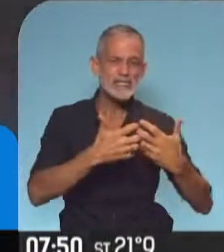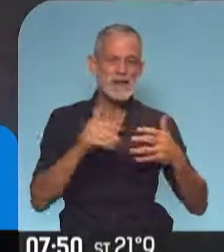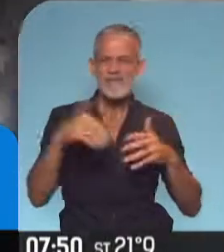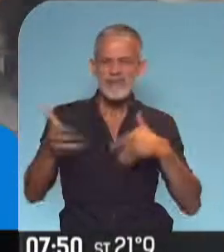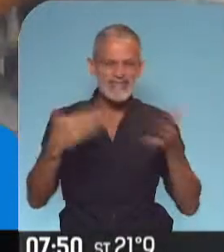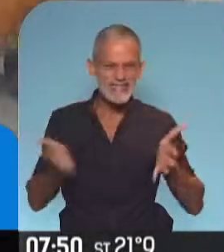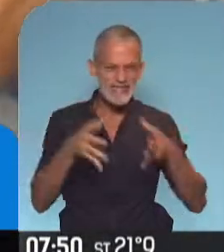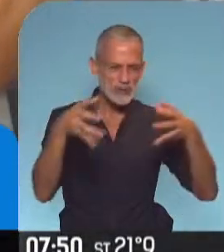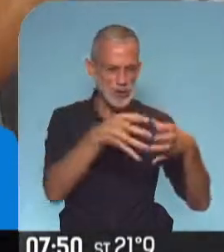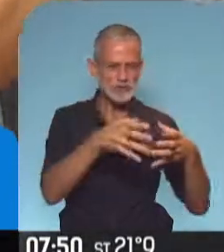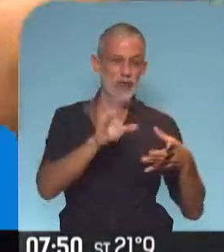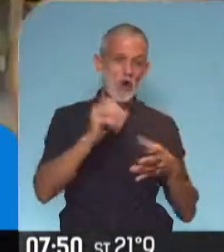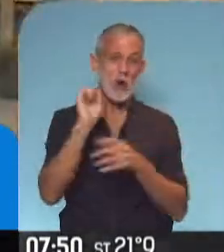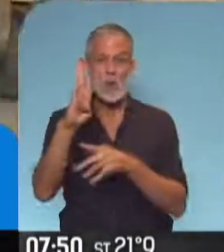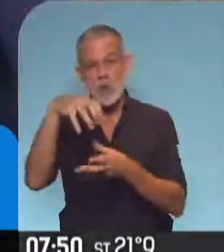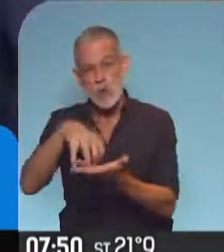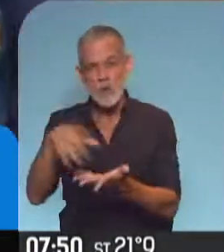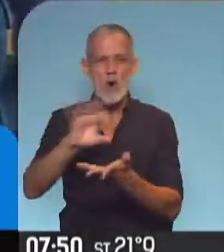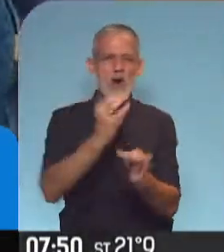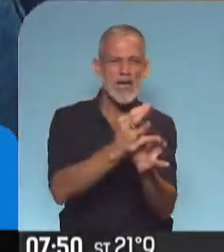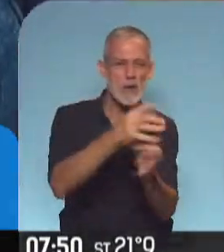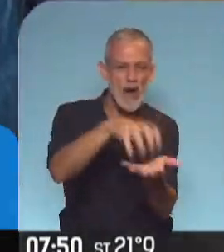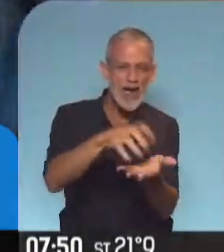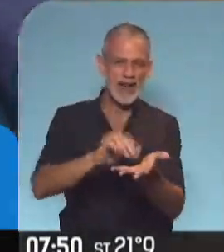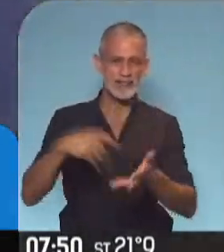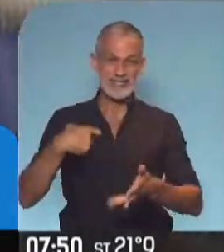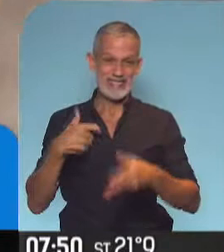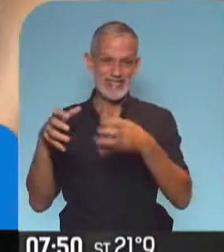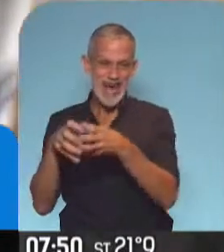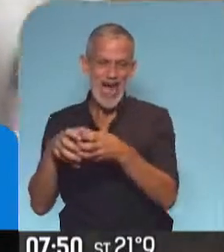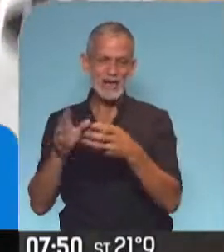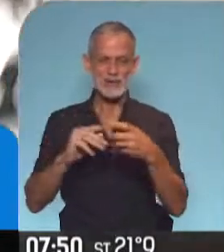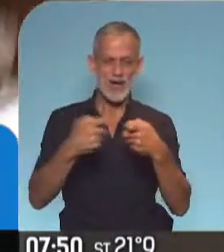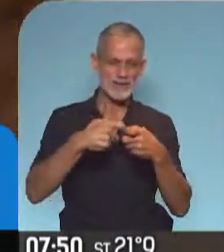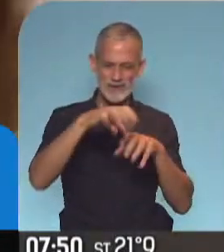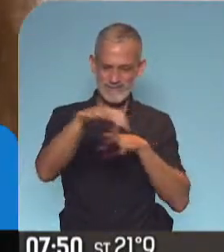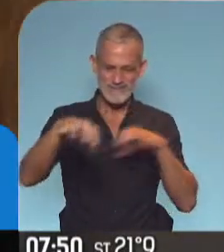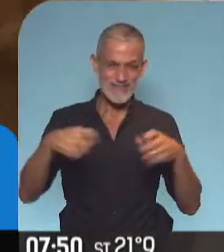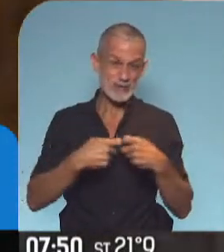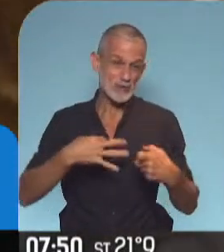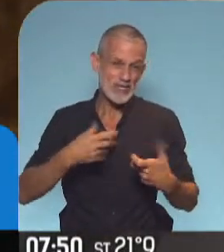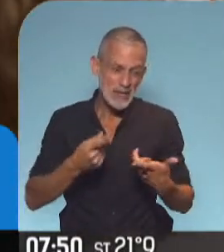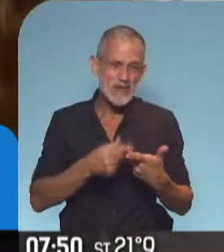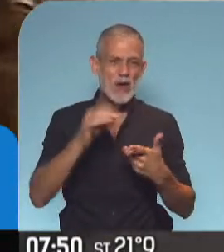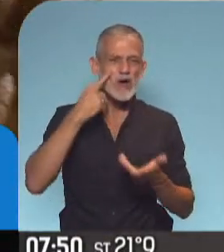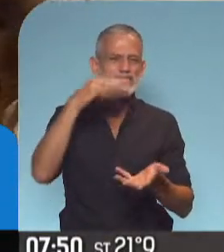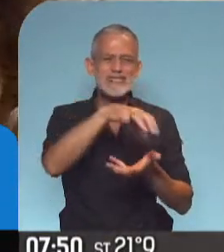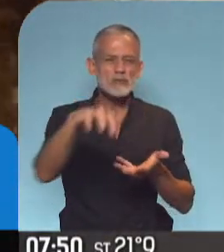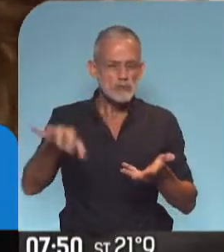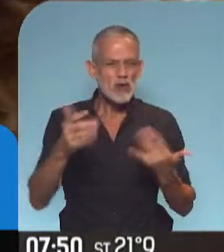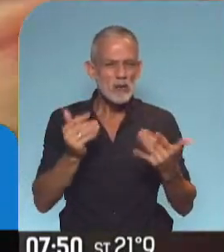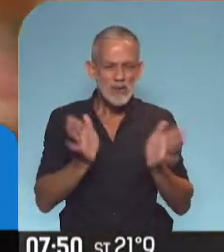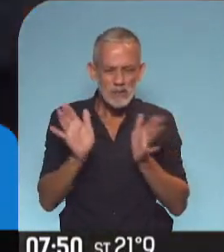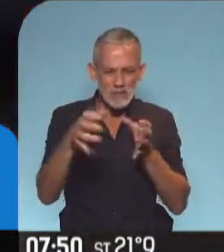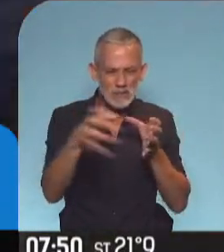vecinos, integrantes de un club, escuela, sindicato, organizaciones de la sociedad civil e instituciones,